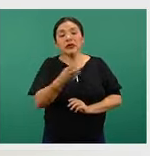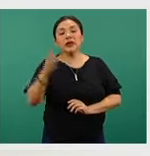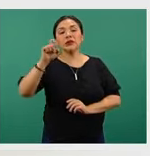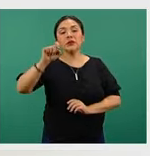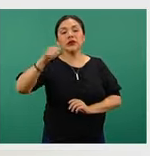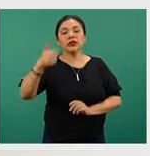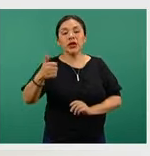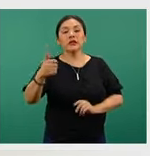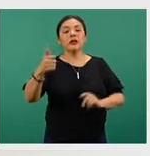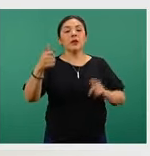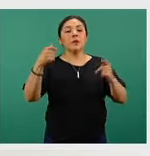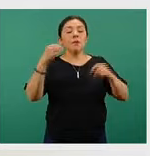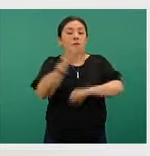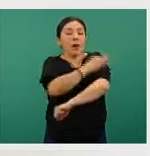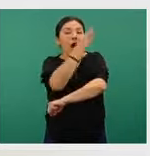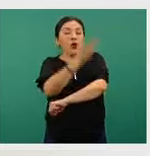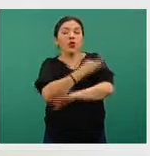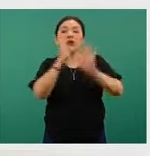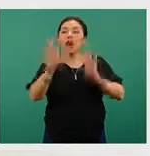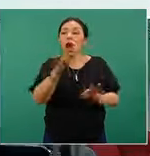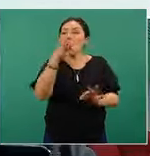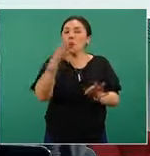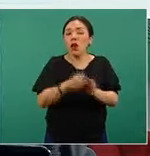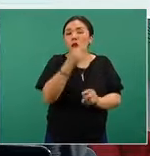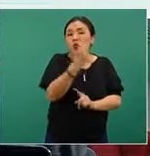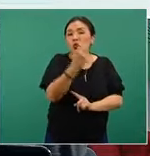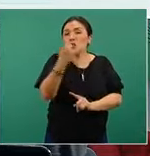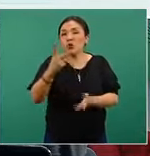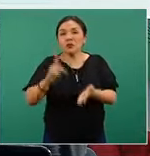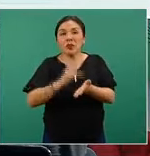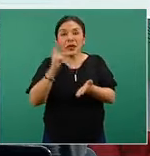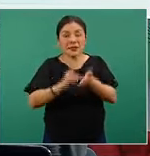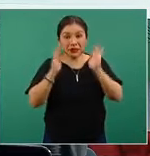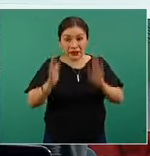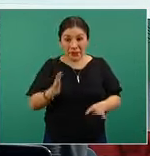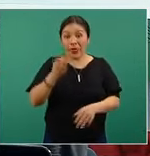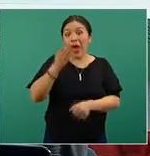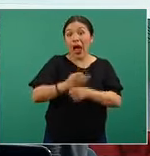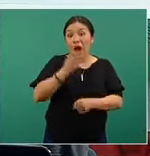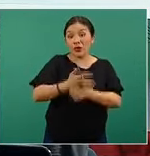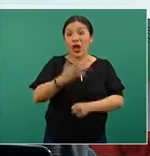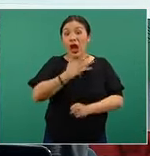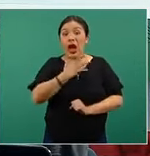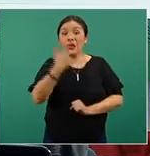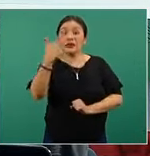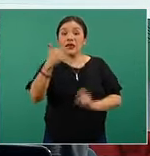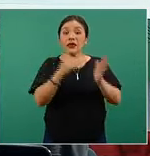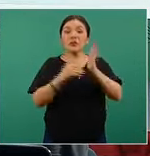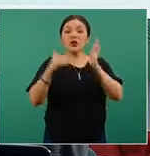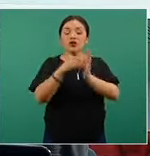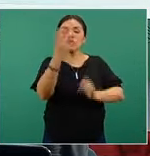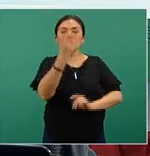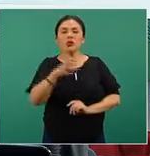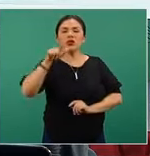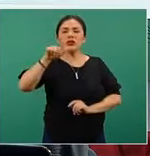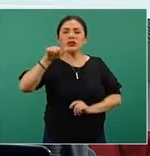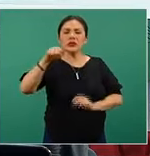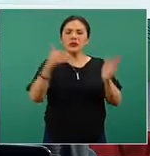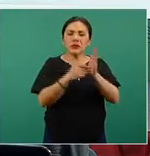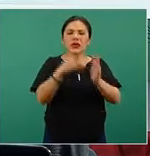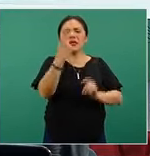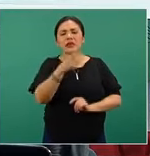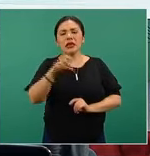326 esquemas actualmente tenemos 7 millones 416